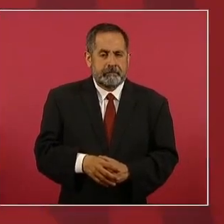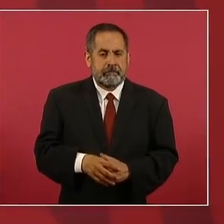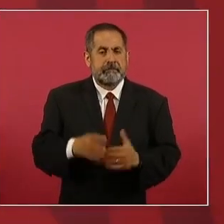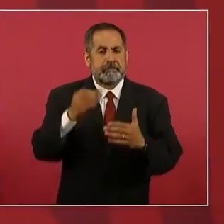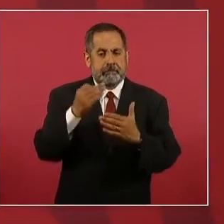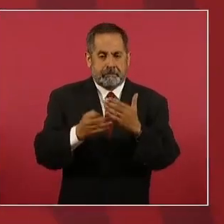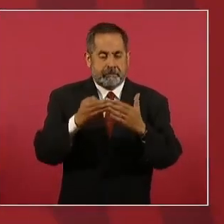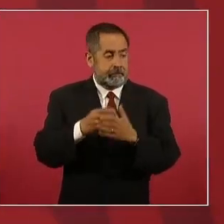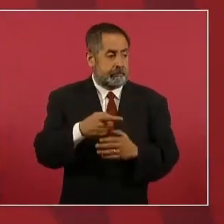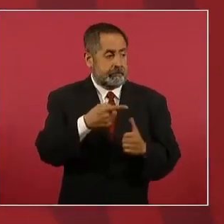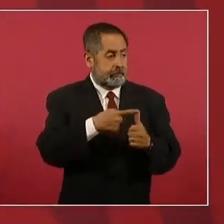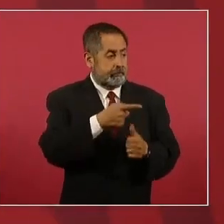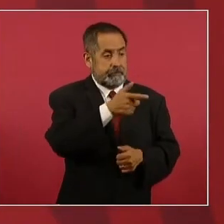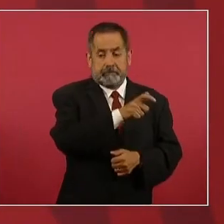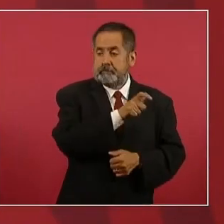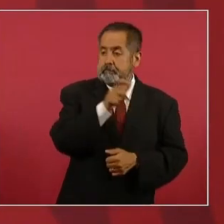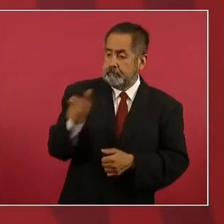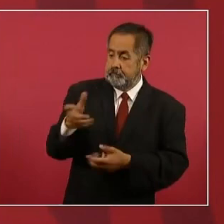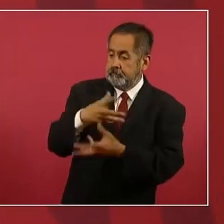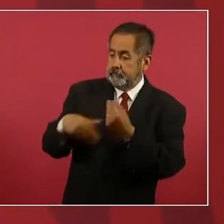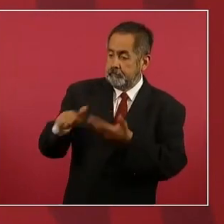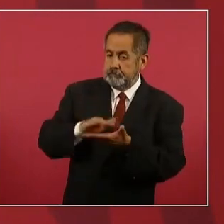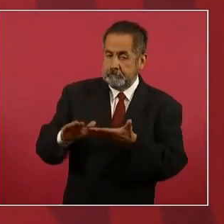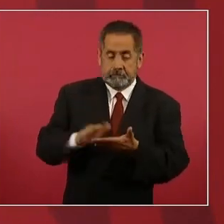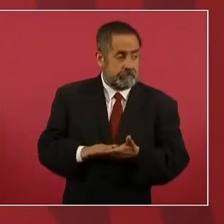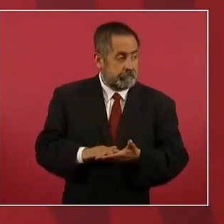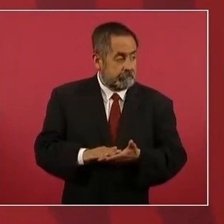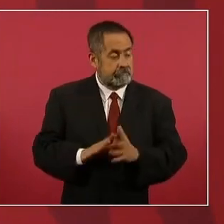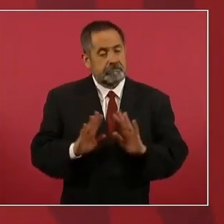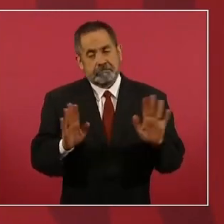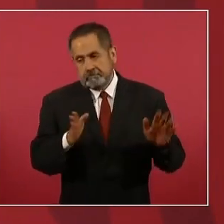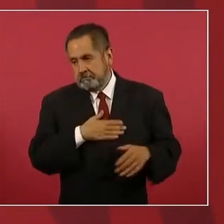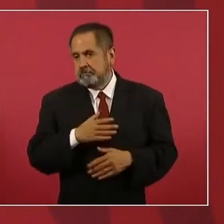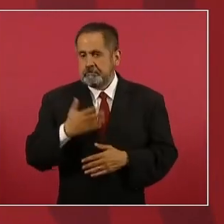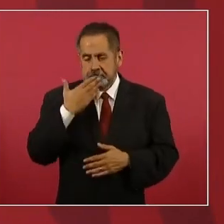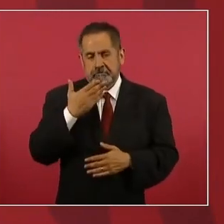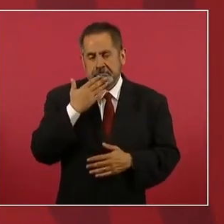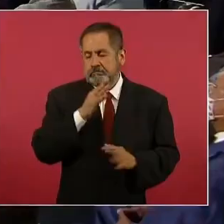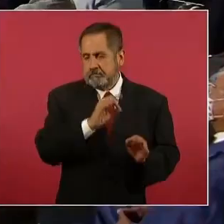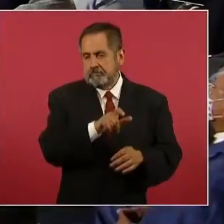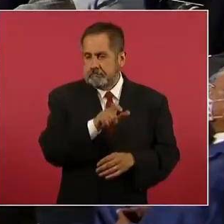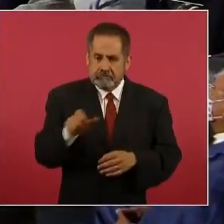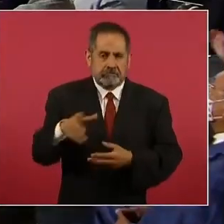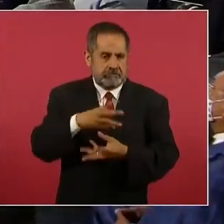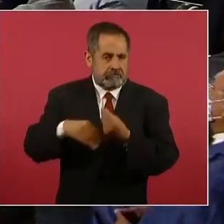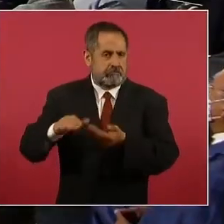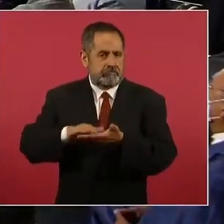la reparación del daño, sí, por eso me dio mucho gusto, porque